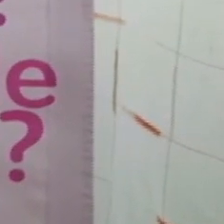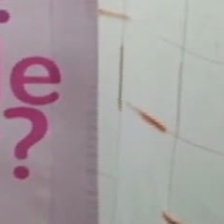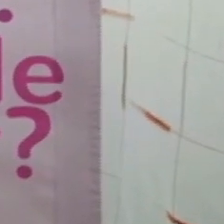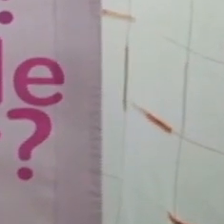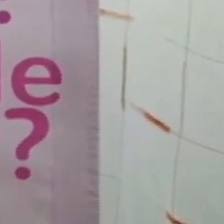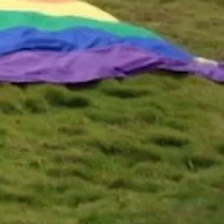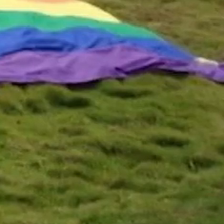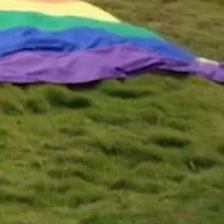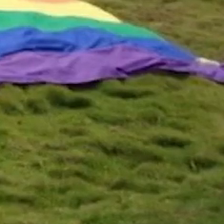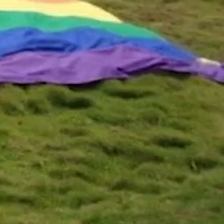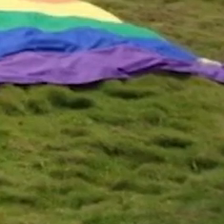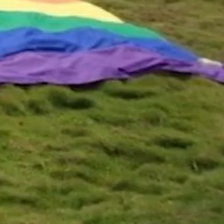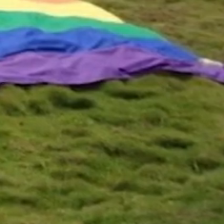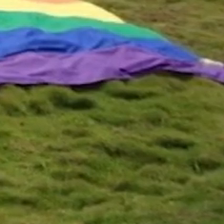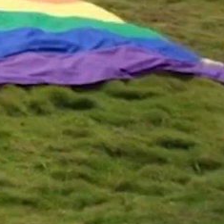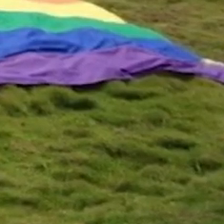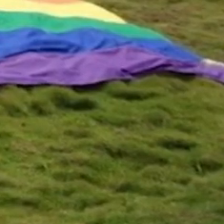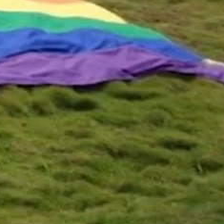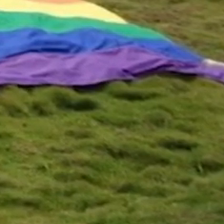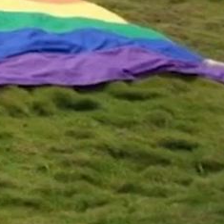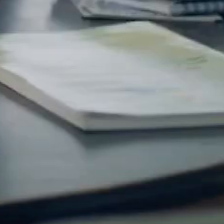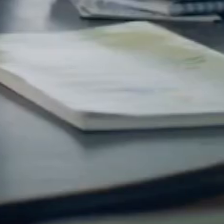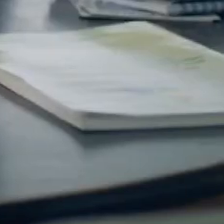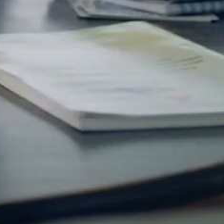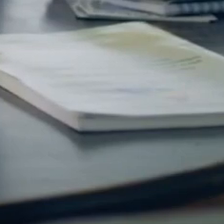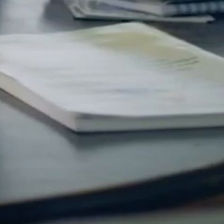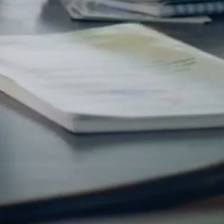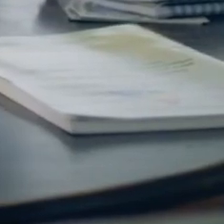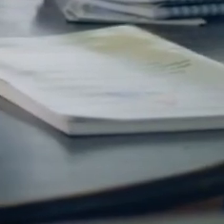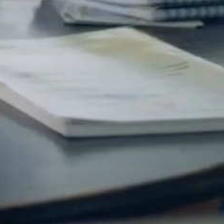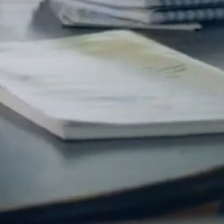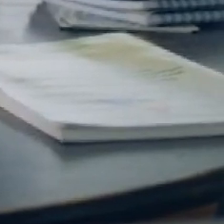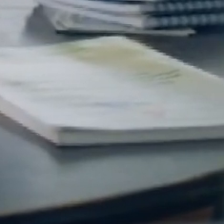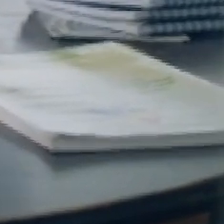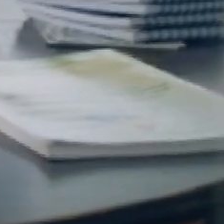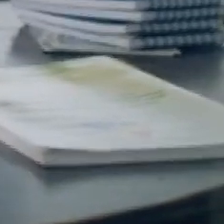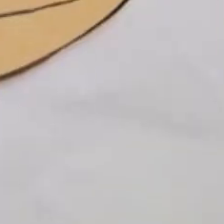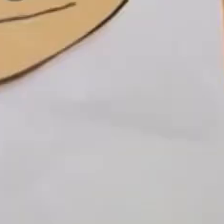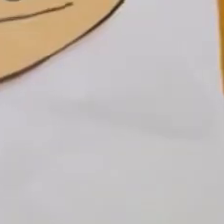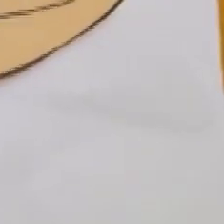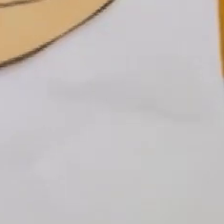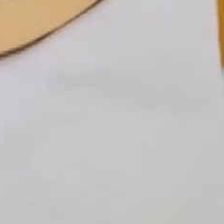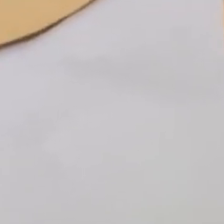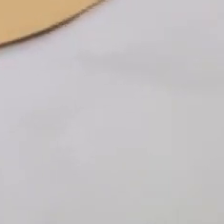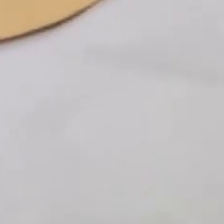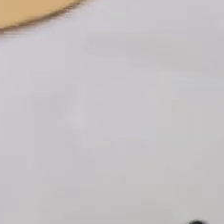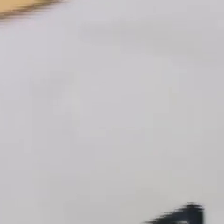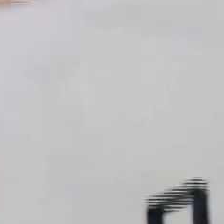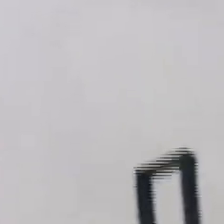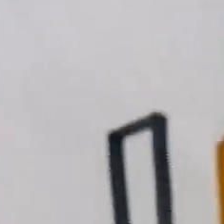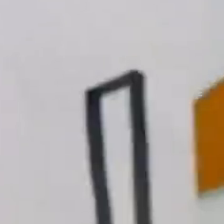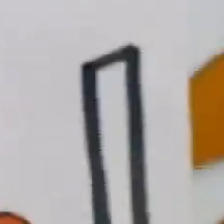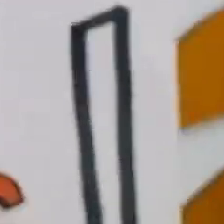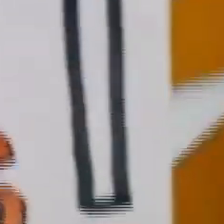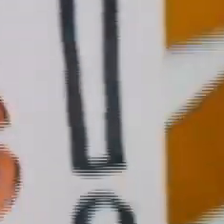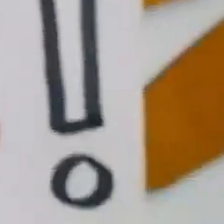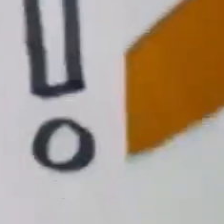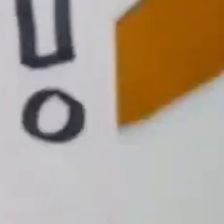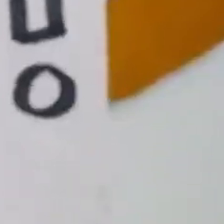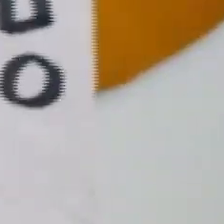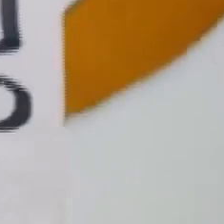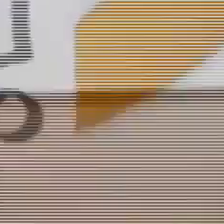sexuales y reproductivos para personas mayores y hemos trabajado también con docentes y estudiantes universitarios la Junta ha aprobado más de 430